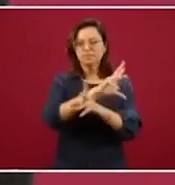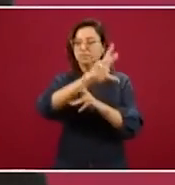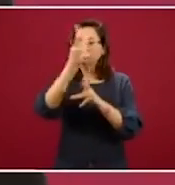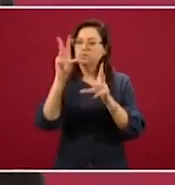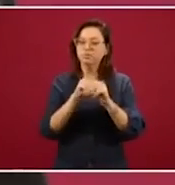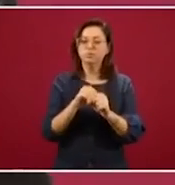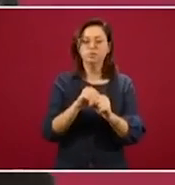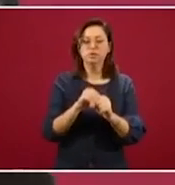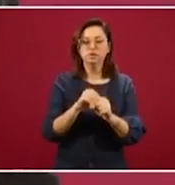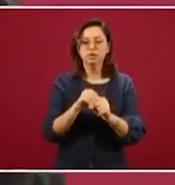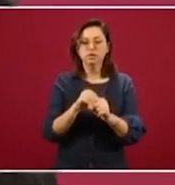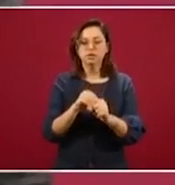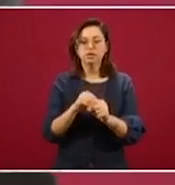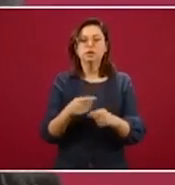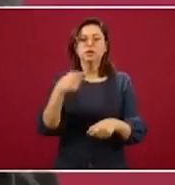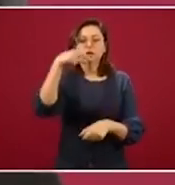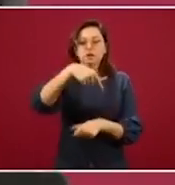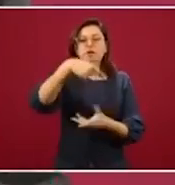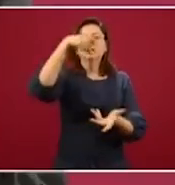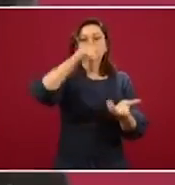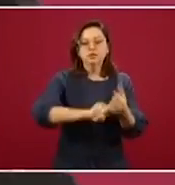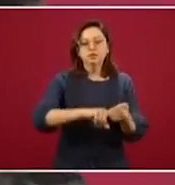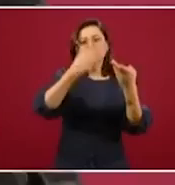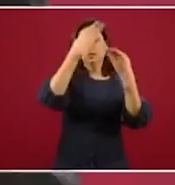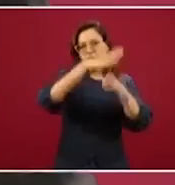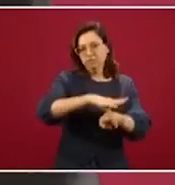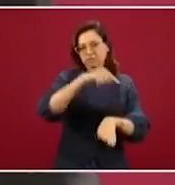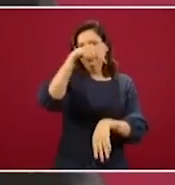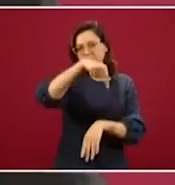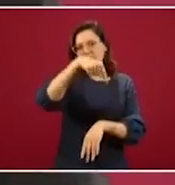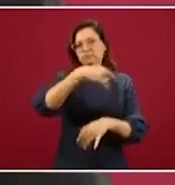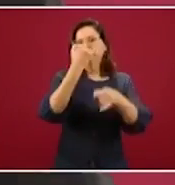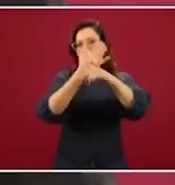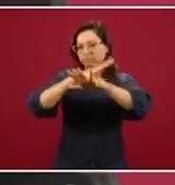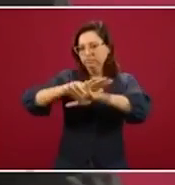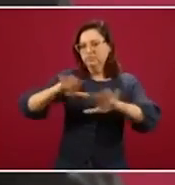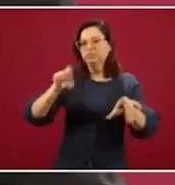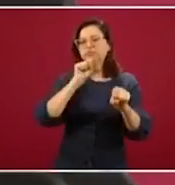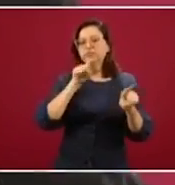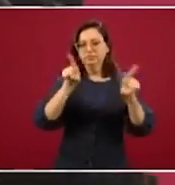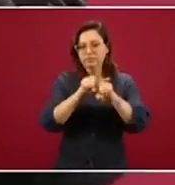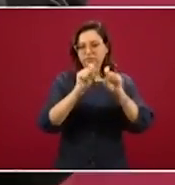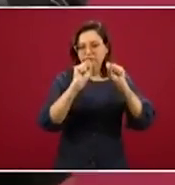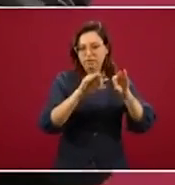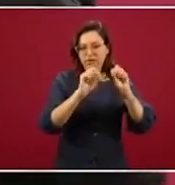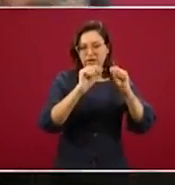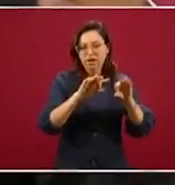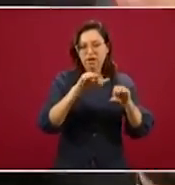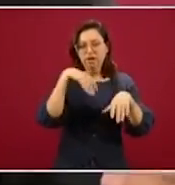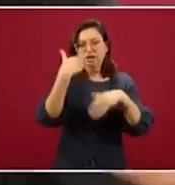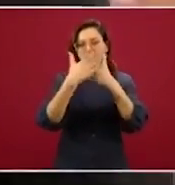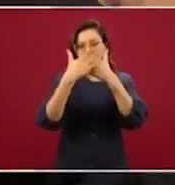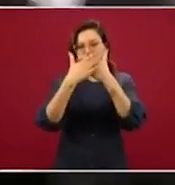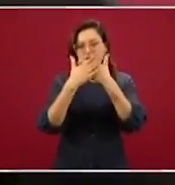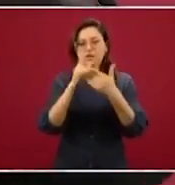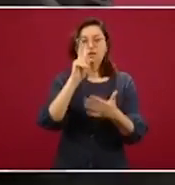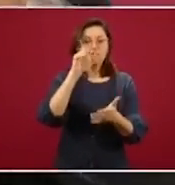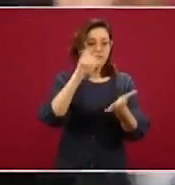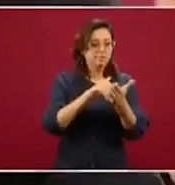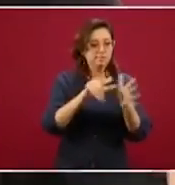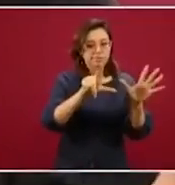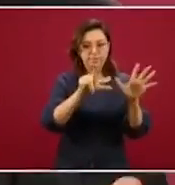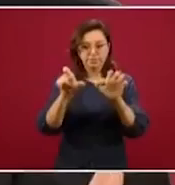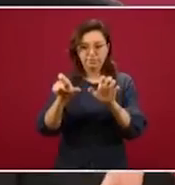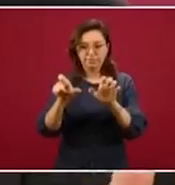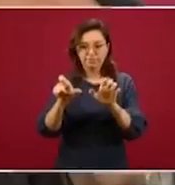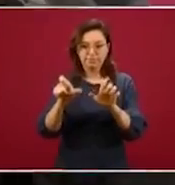llevar a cabo en las sucursales del Banco del Bienestar, en las 2.700, que no son las